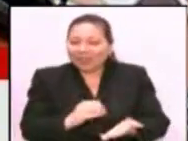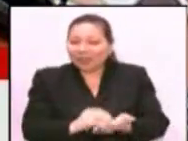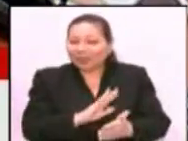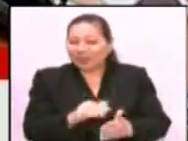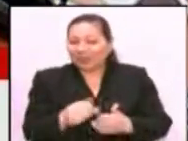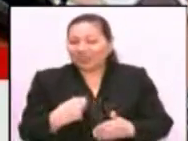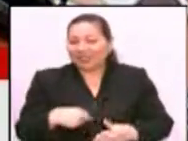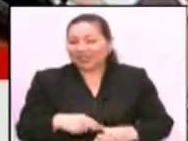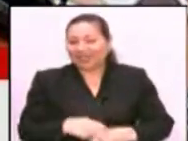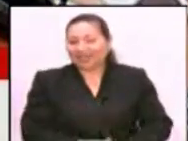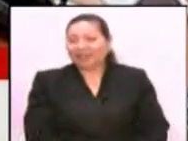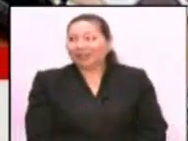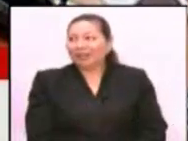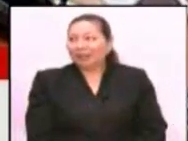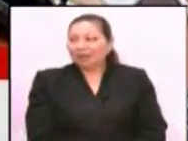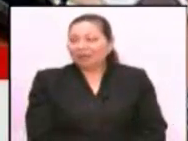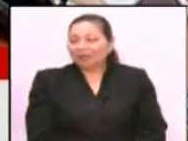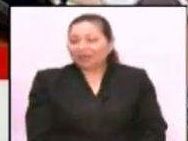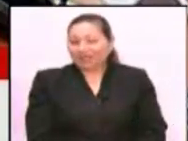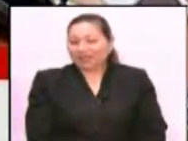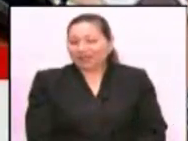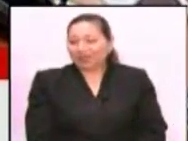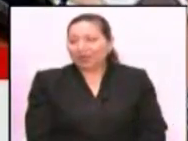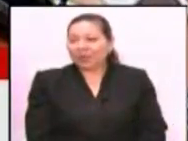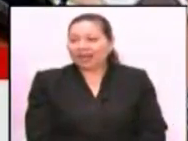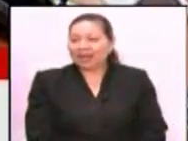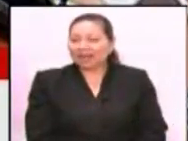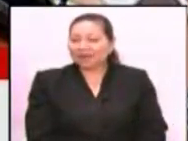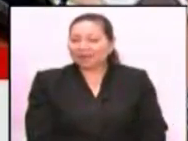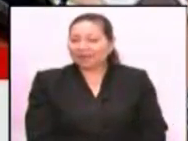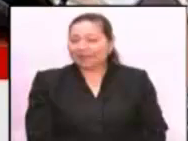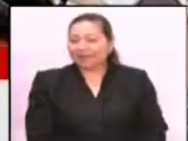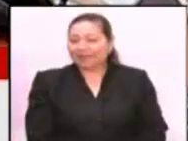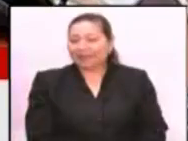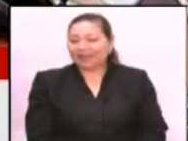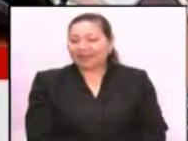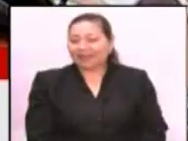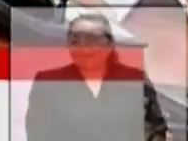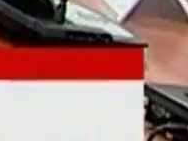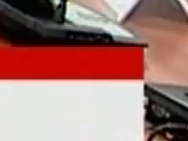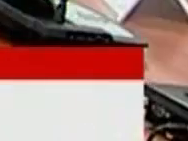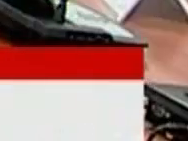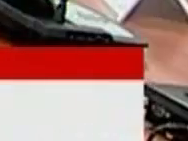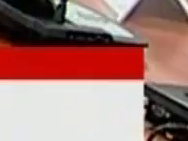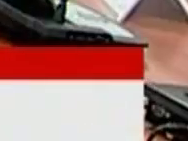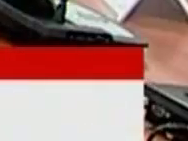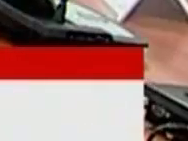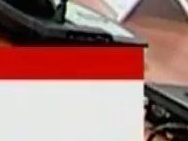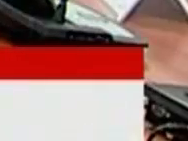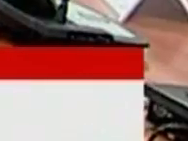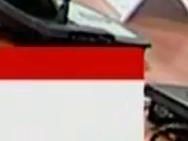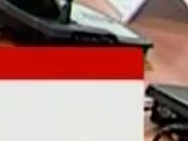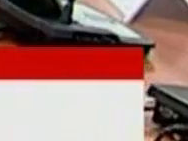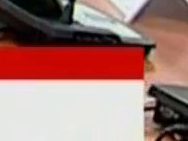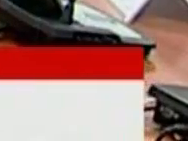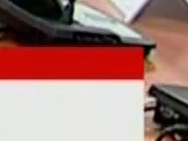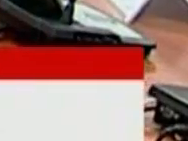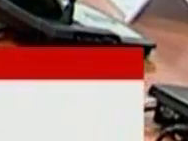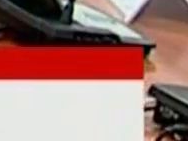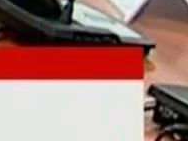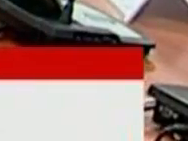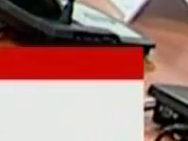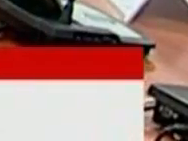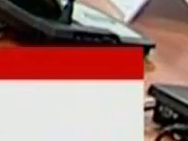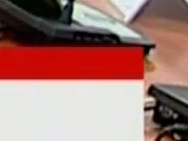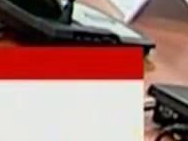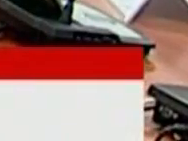todos nosotros. Muchas gracias. Gracias, Carlos. La reunión se ha ampliado bastante. En realidad estaba prevista